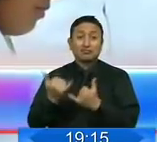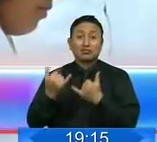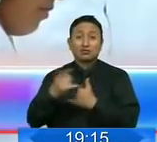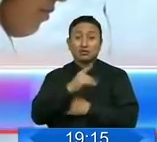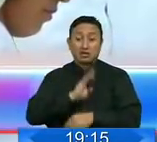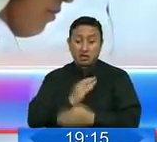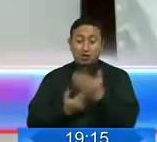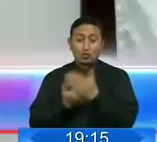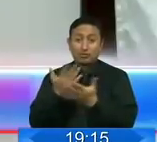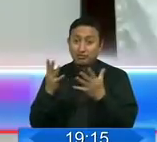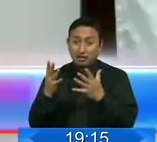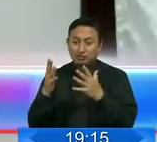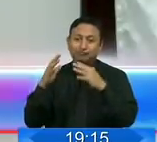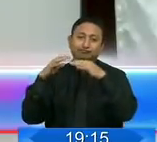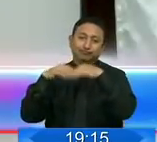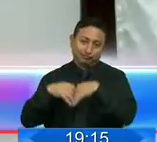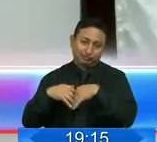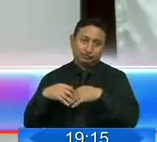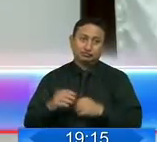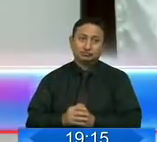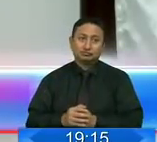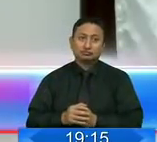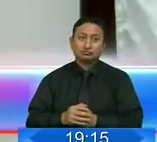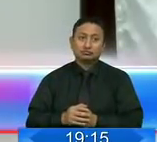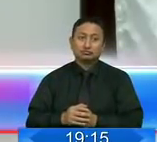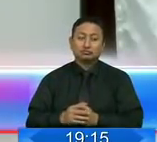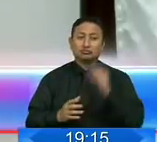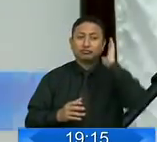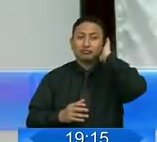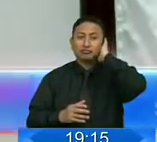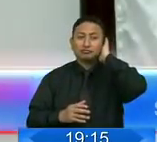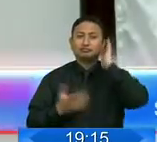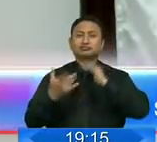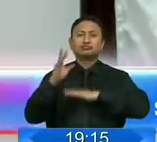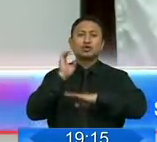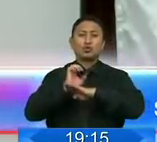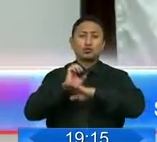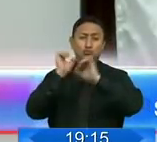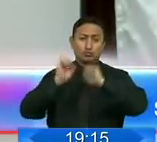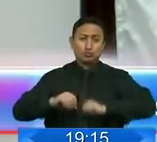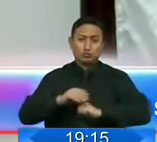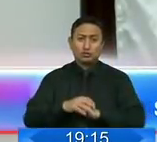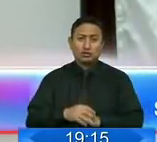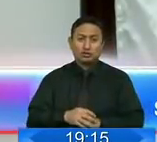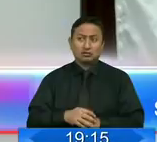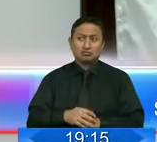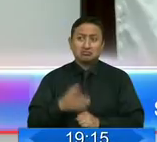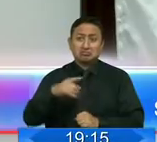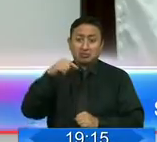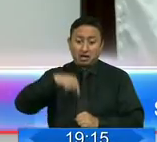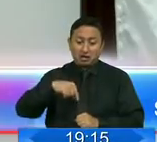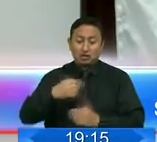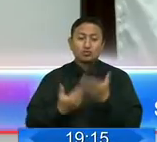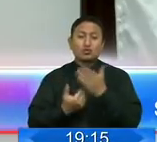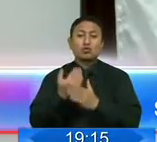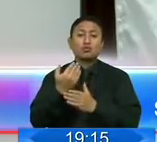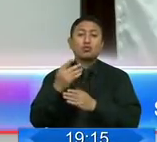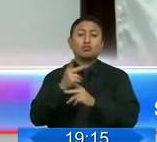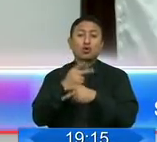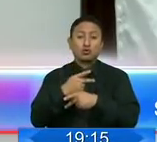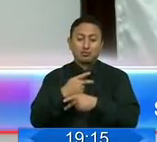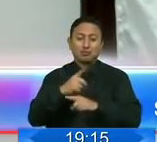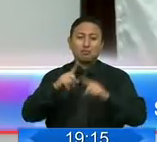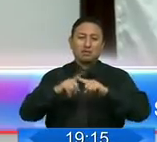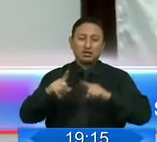técnicas. Ecuador es capaz de ofrecer una infinidad de productos únicos. Sin embargo, al no poder asegurar su inocuidad y